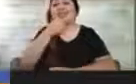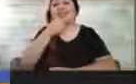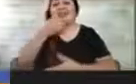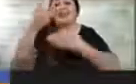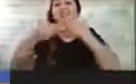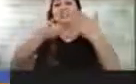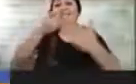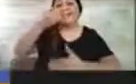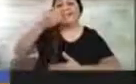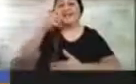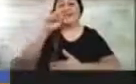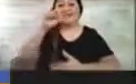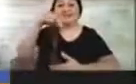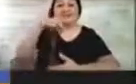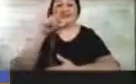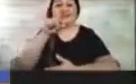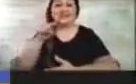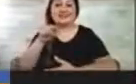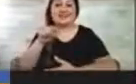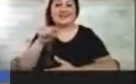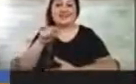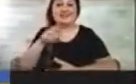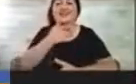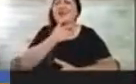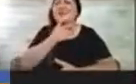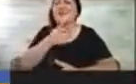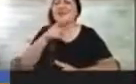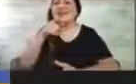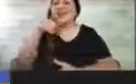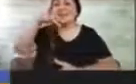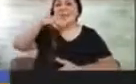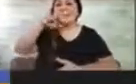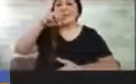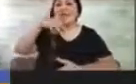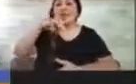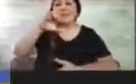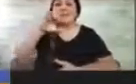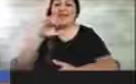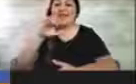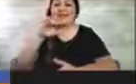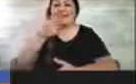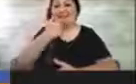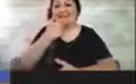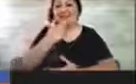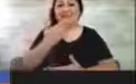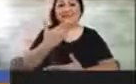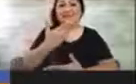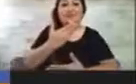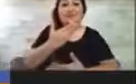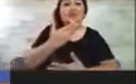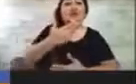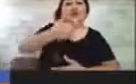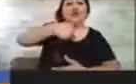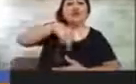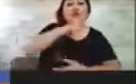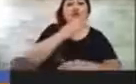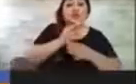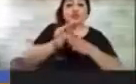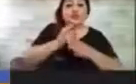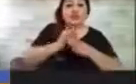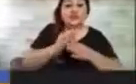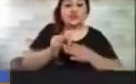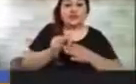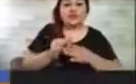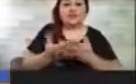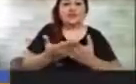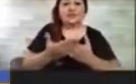¿Por qué Alejandro Sanz y por qué este meme? Bueno, nosotros recomendamos utilizar tipografías sin serif, que en francés es sans